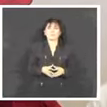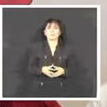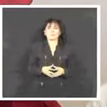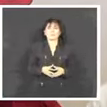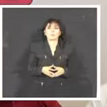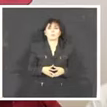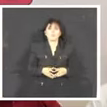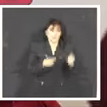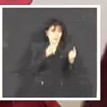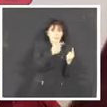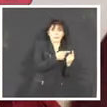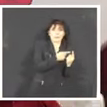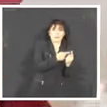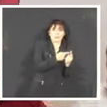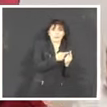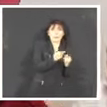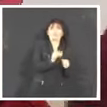La otra opción,